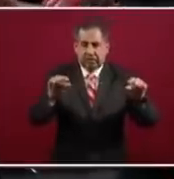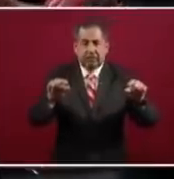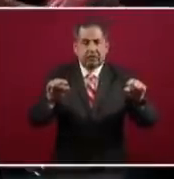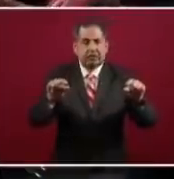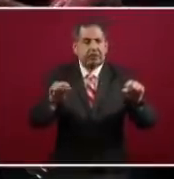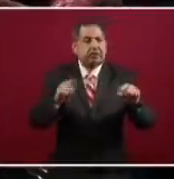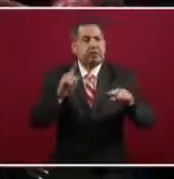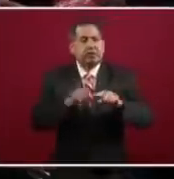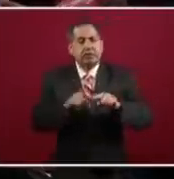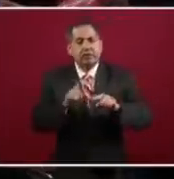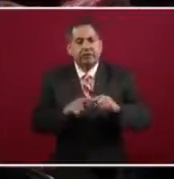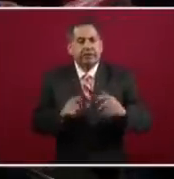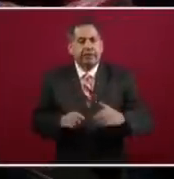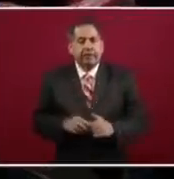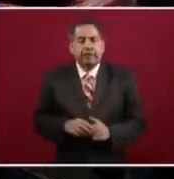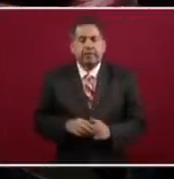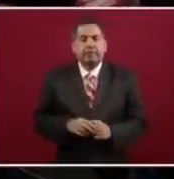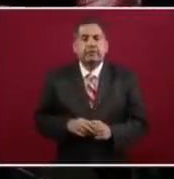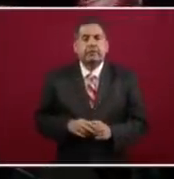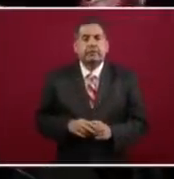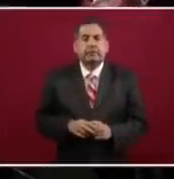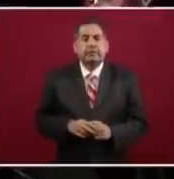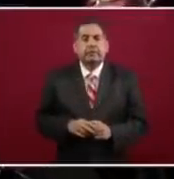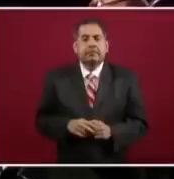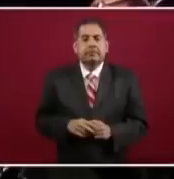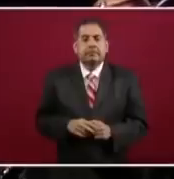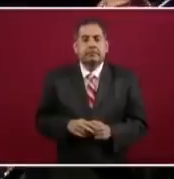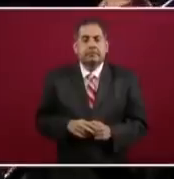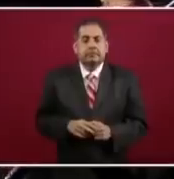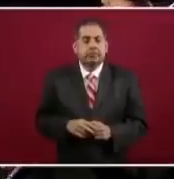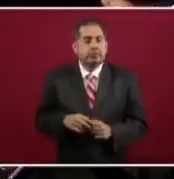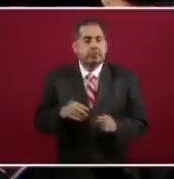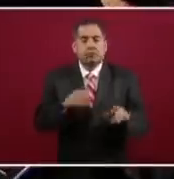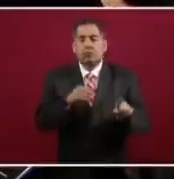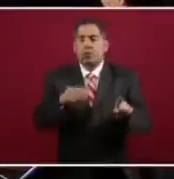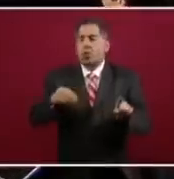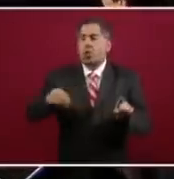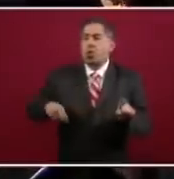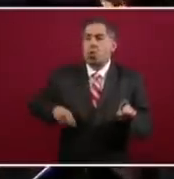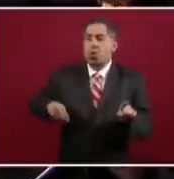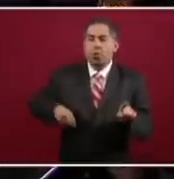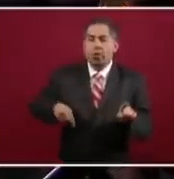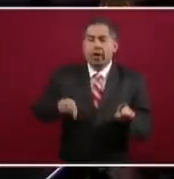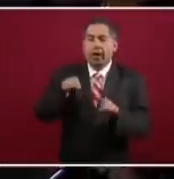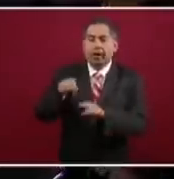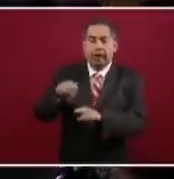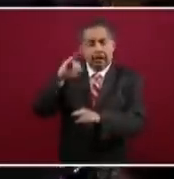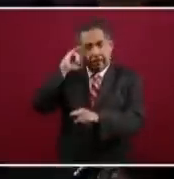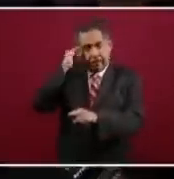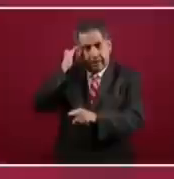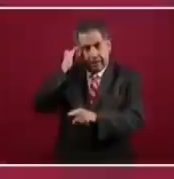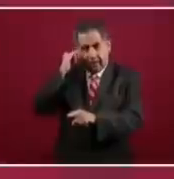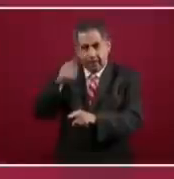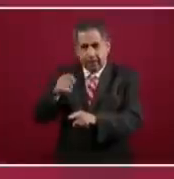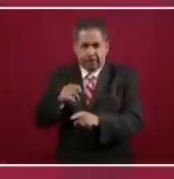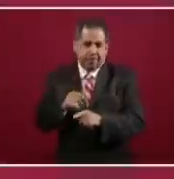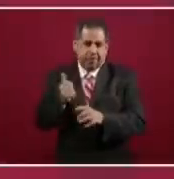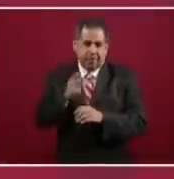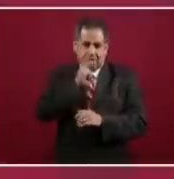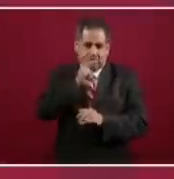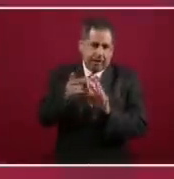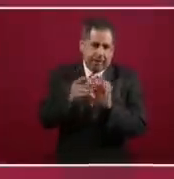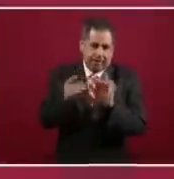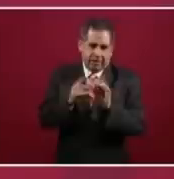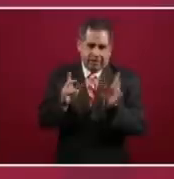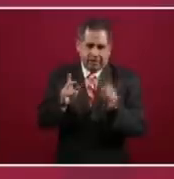de qué no era culpa de el indígena utilizó otro